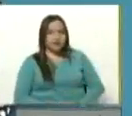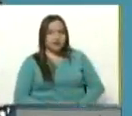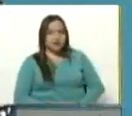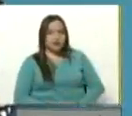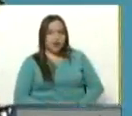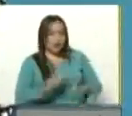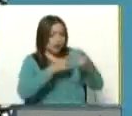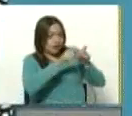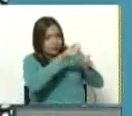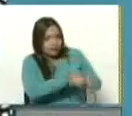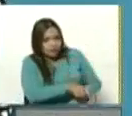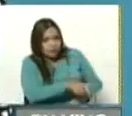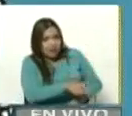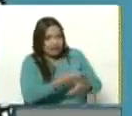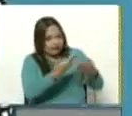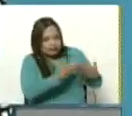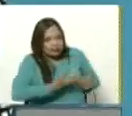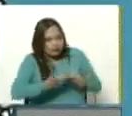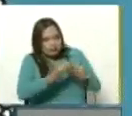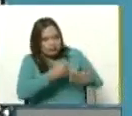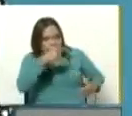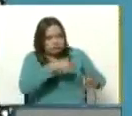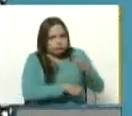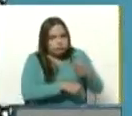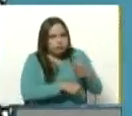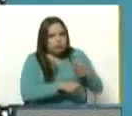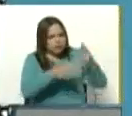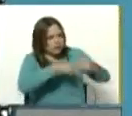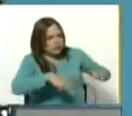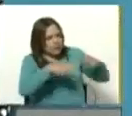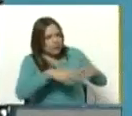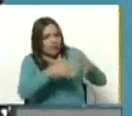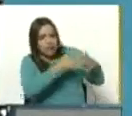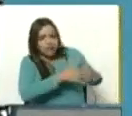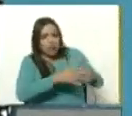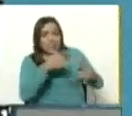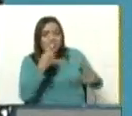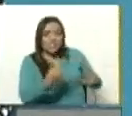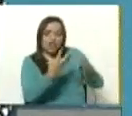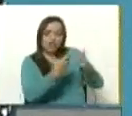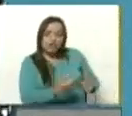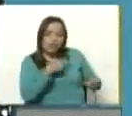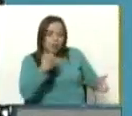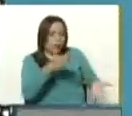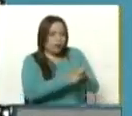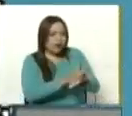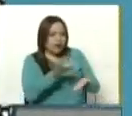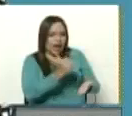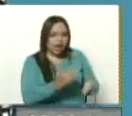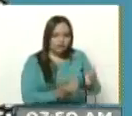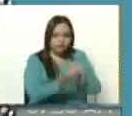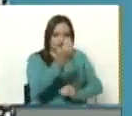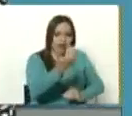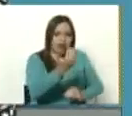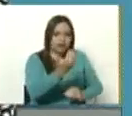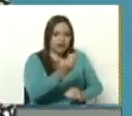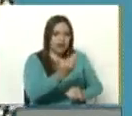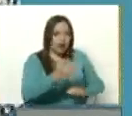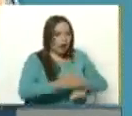otros académicos estadounidenses mostrando el exceso de muerte que provocan las medidas